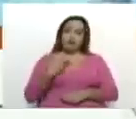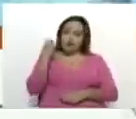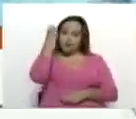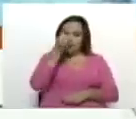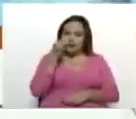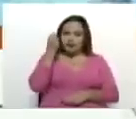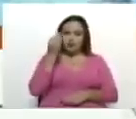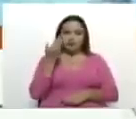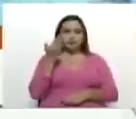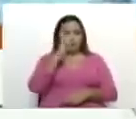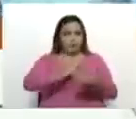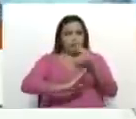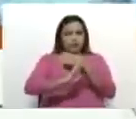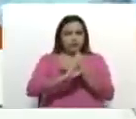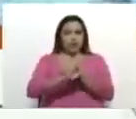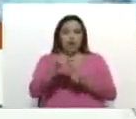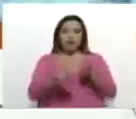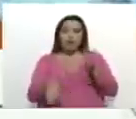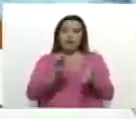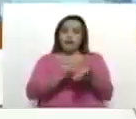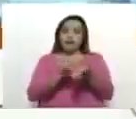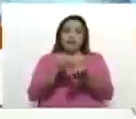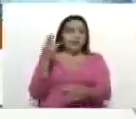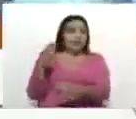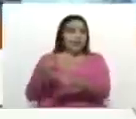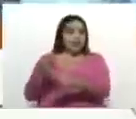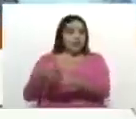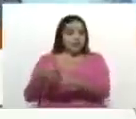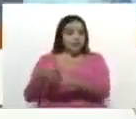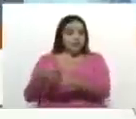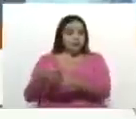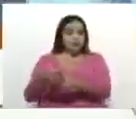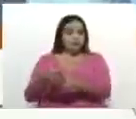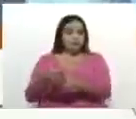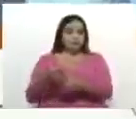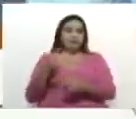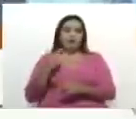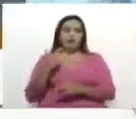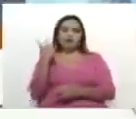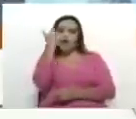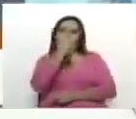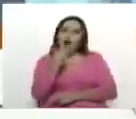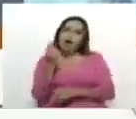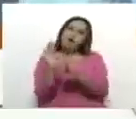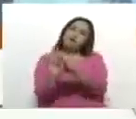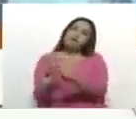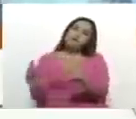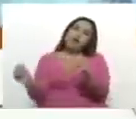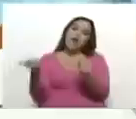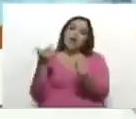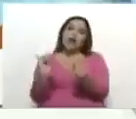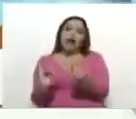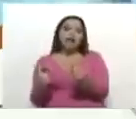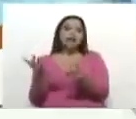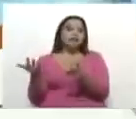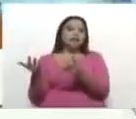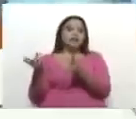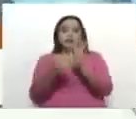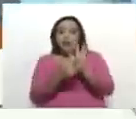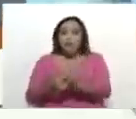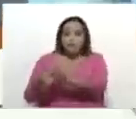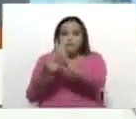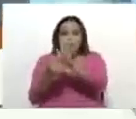a veces son más peligrosos esos esas expresiones del rostro amable que cuentan con Hollywood que